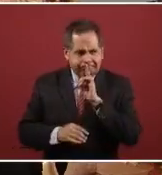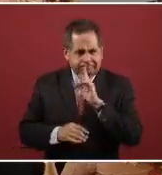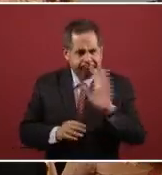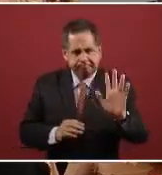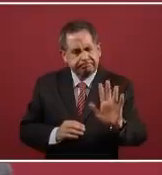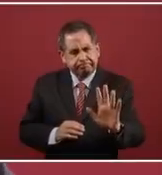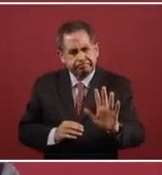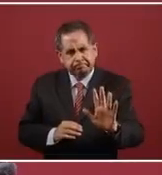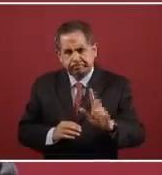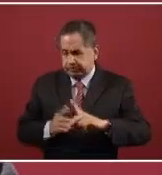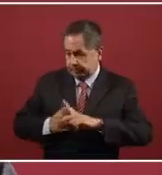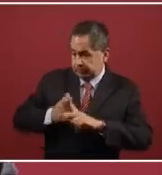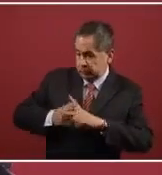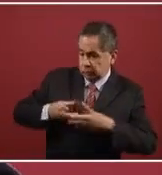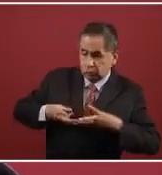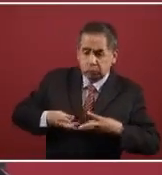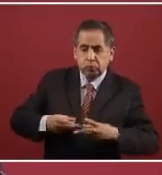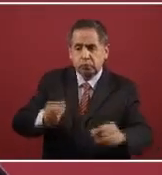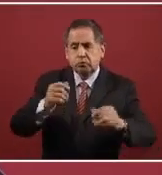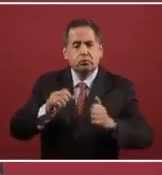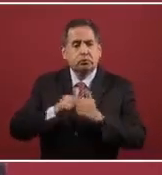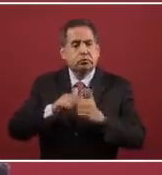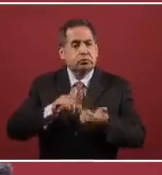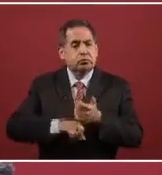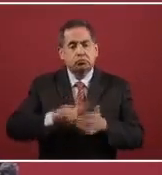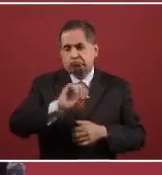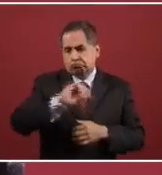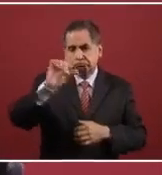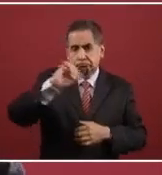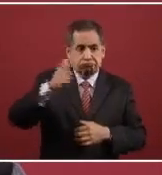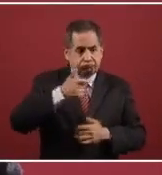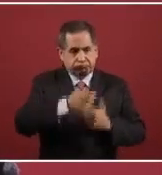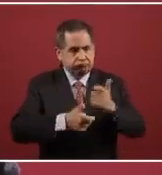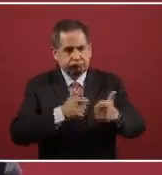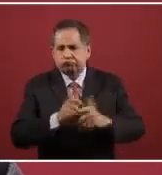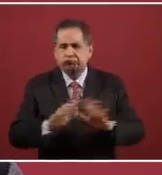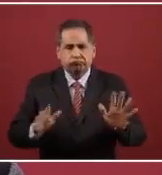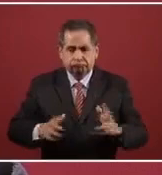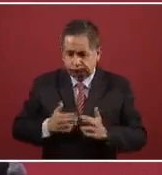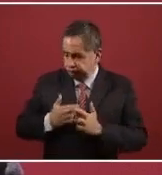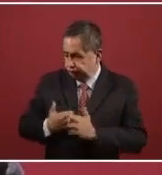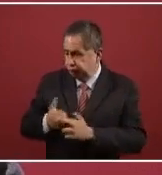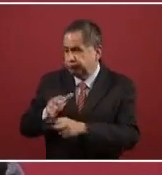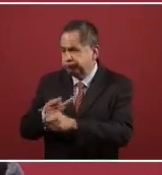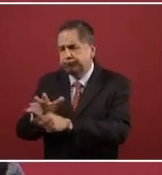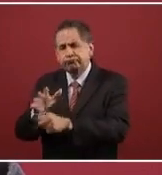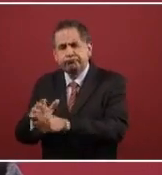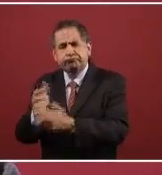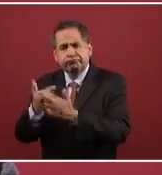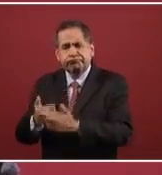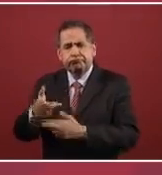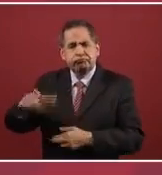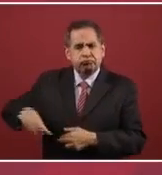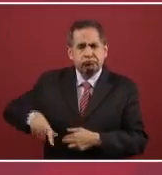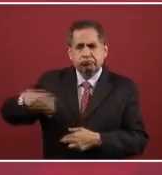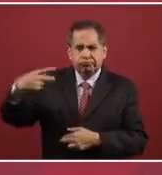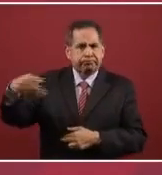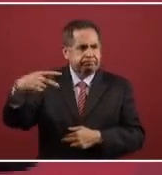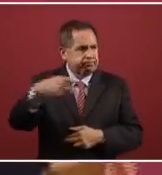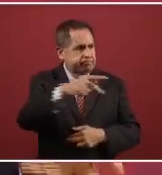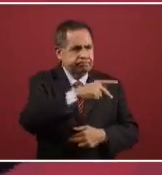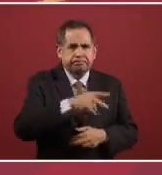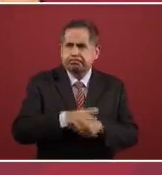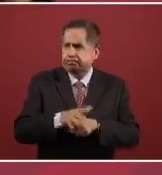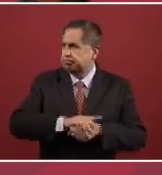vinculada a números o a artistas de carácter comercial. Lo estamos haciendo con los recursos del Estado